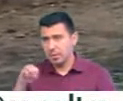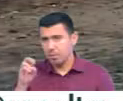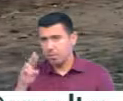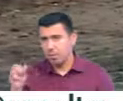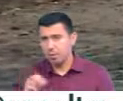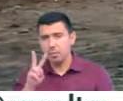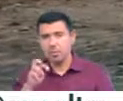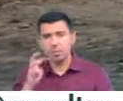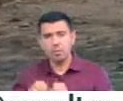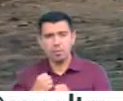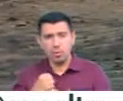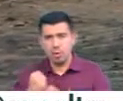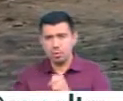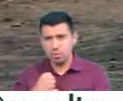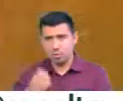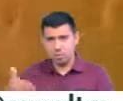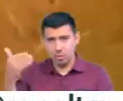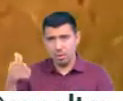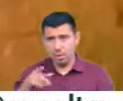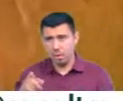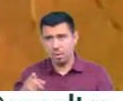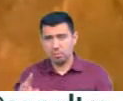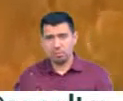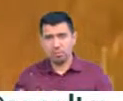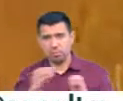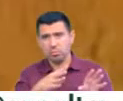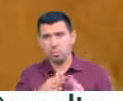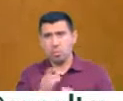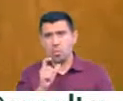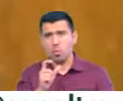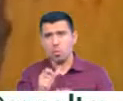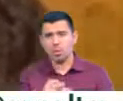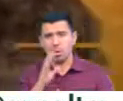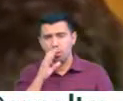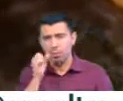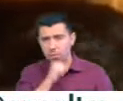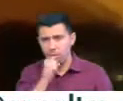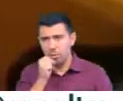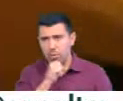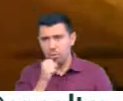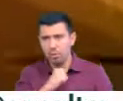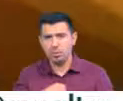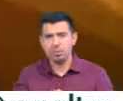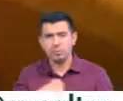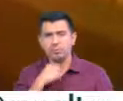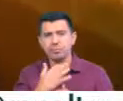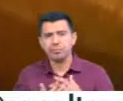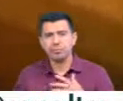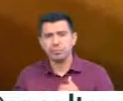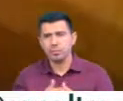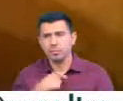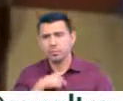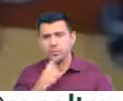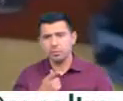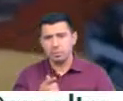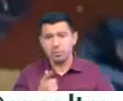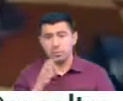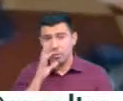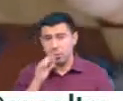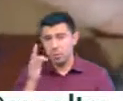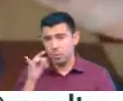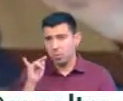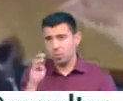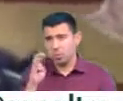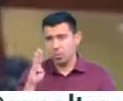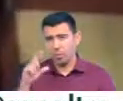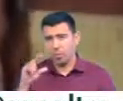fue trasladado al hospital de Cúcuta, quien al parecer presentaba tuberculosis. Según representantes de los familiares, ya son más de